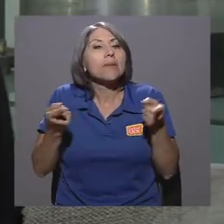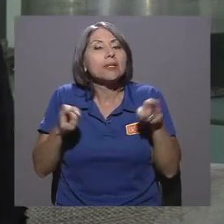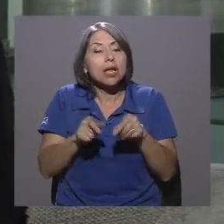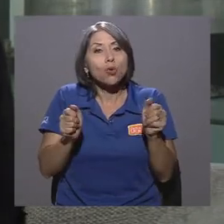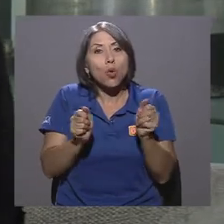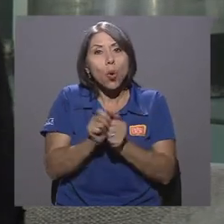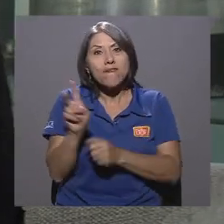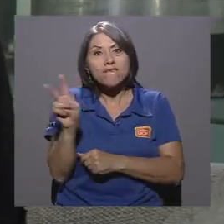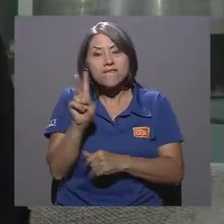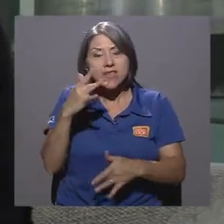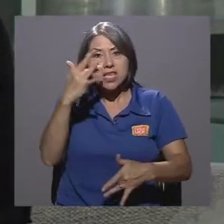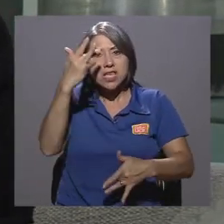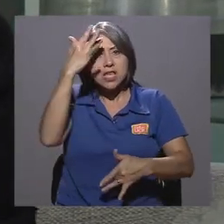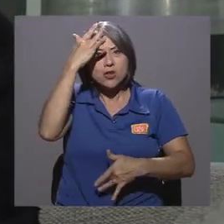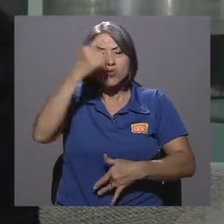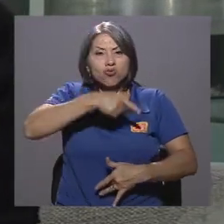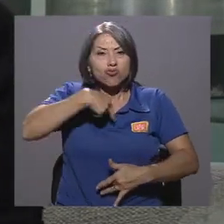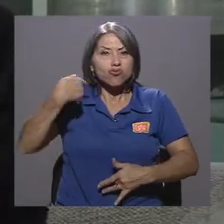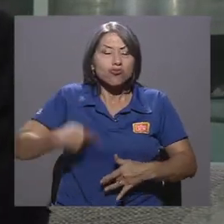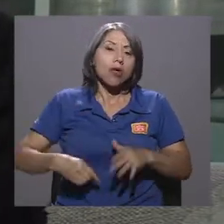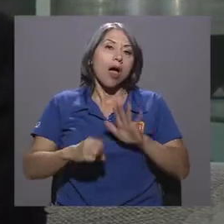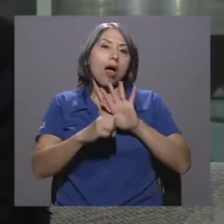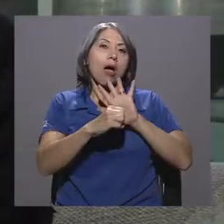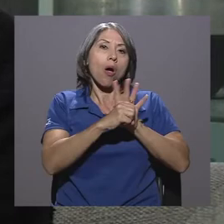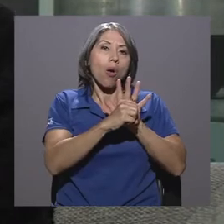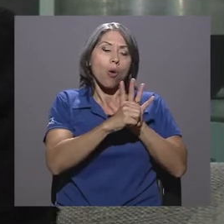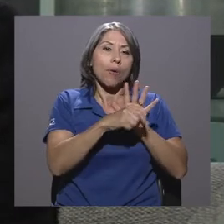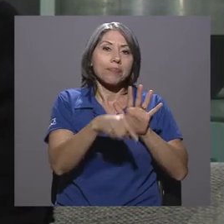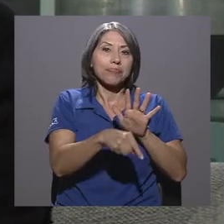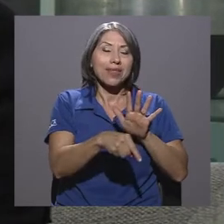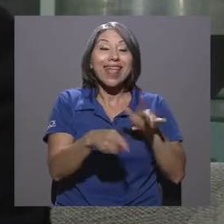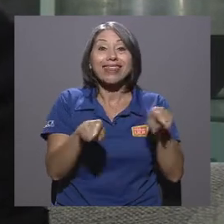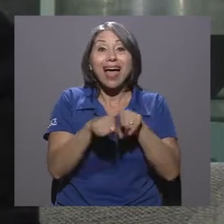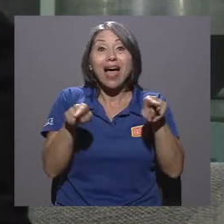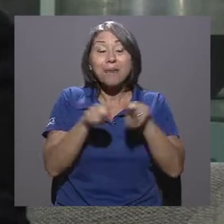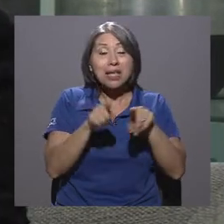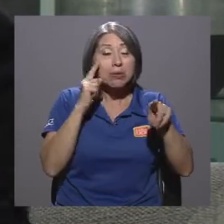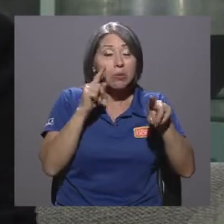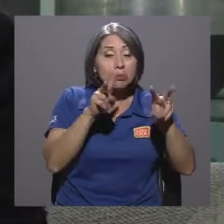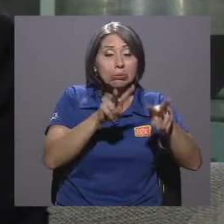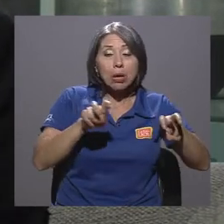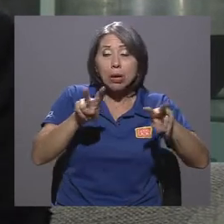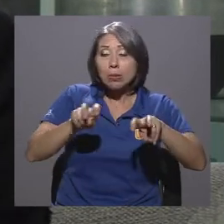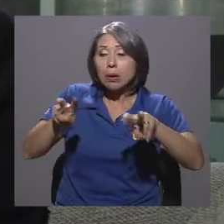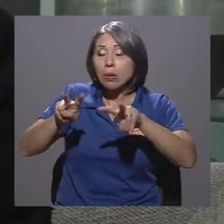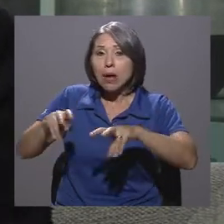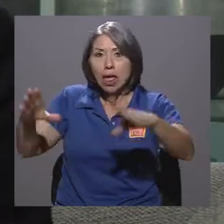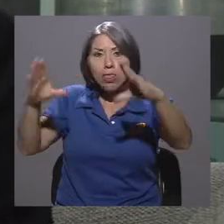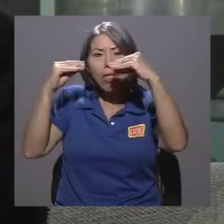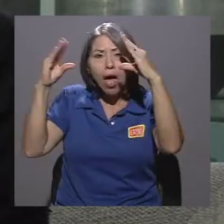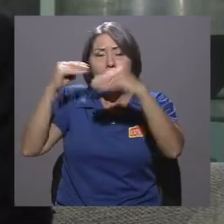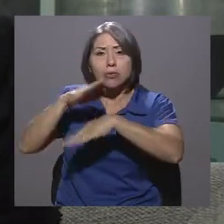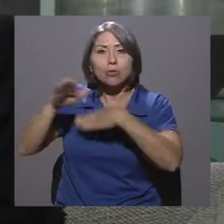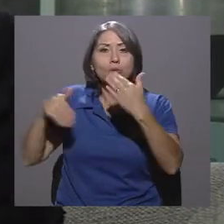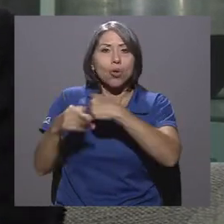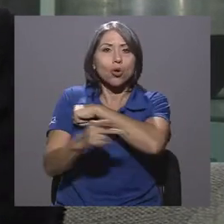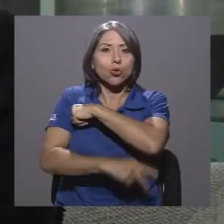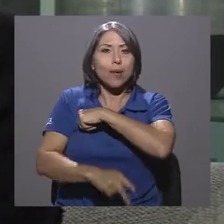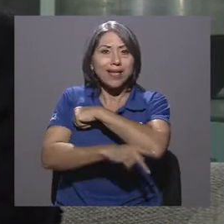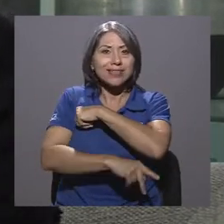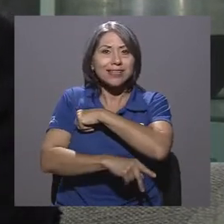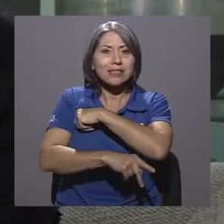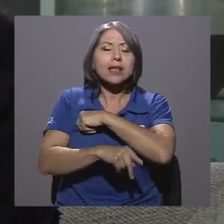virus. En dar los datos, analizamos los datos de todos los países y los damos a conocer con la máxima